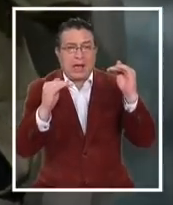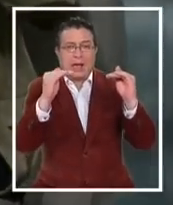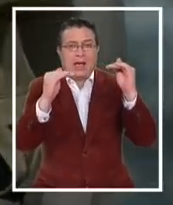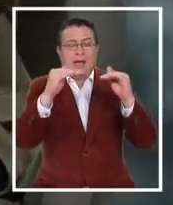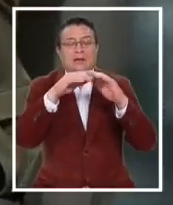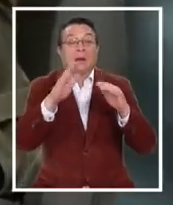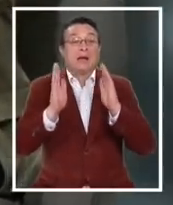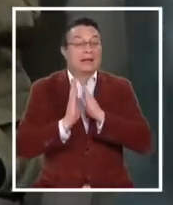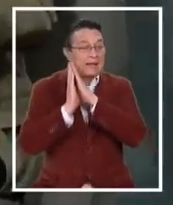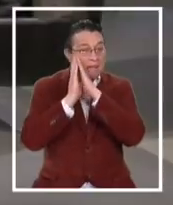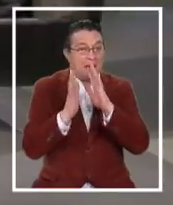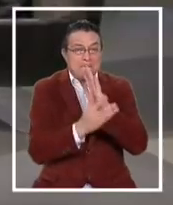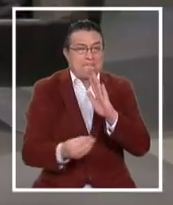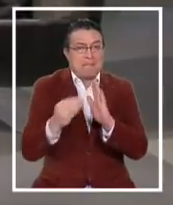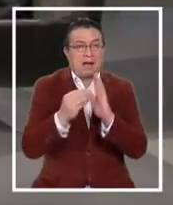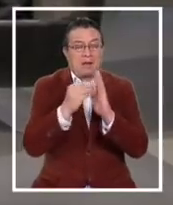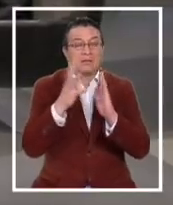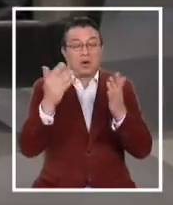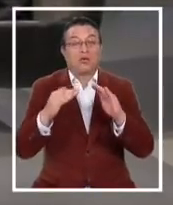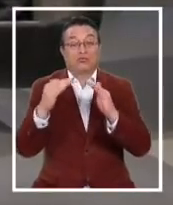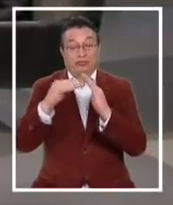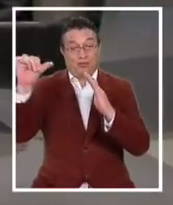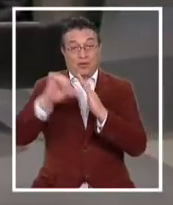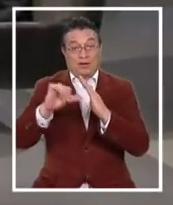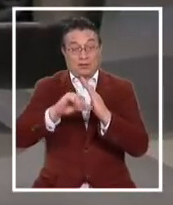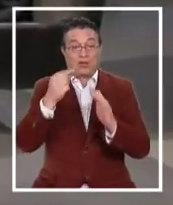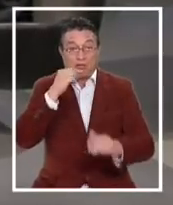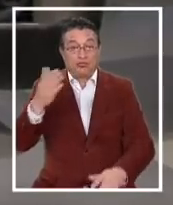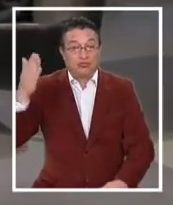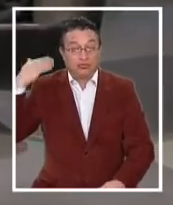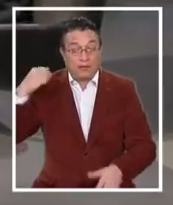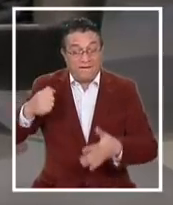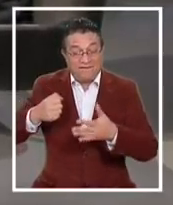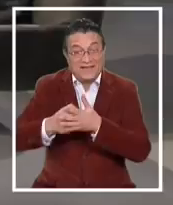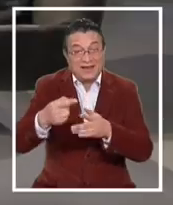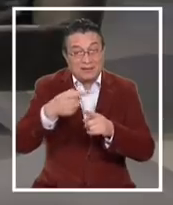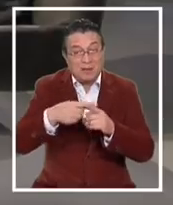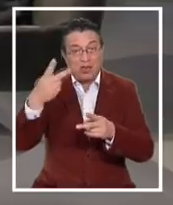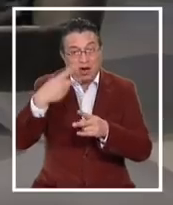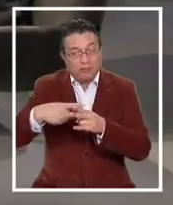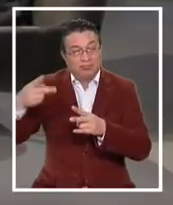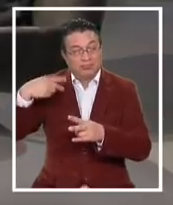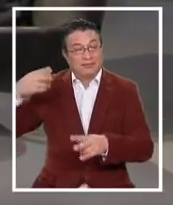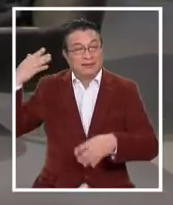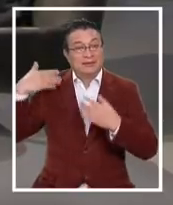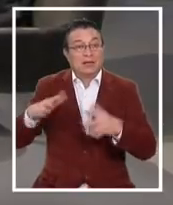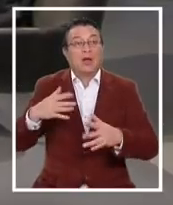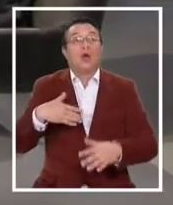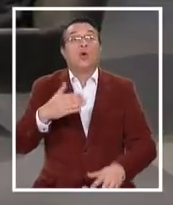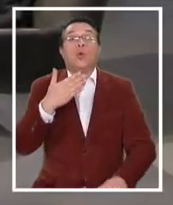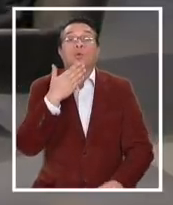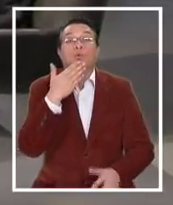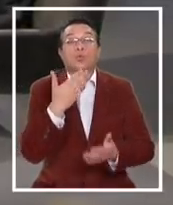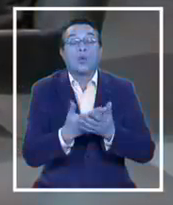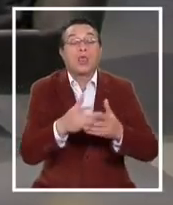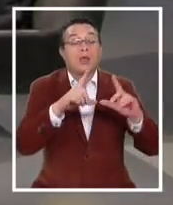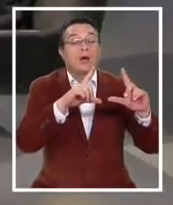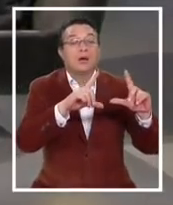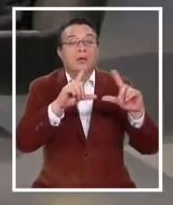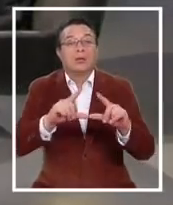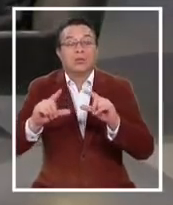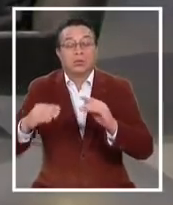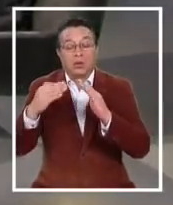de la cuarentena de las grandes ciudades que empezaron hace unos días, ya hace unas semanas. ¿Vamos a alcanzar? ¿Cuándo se van a notar los resultados de